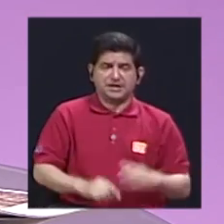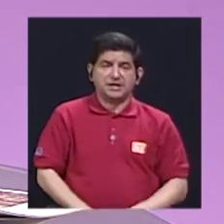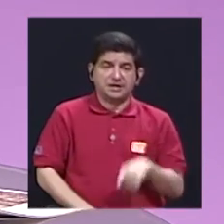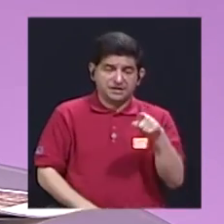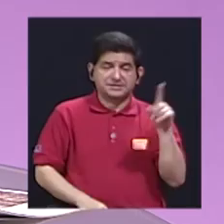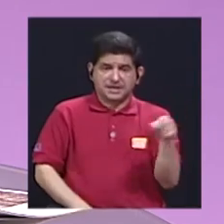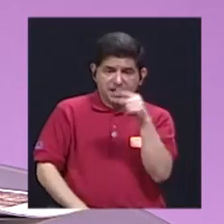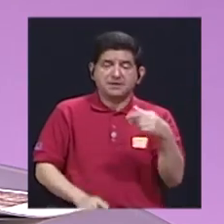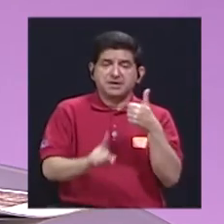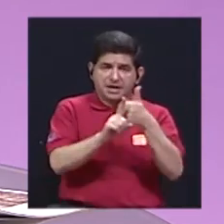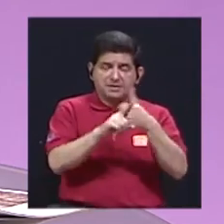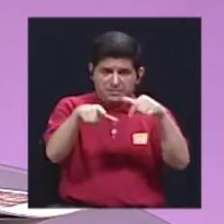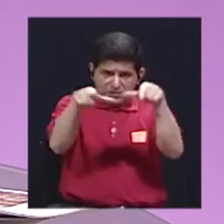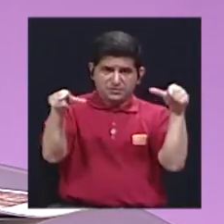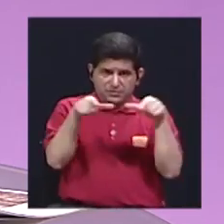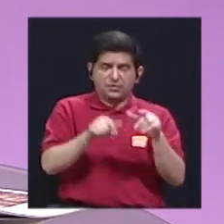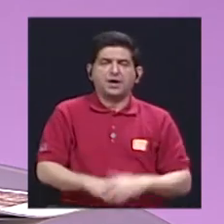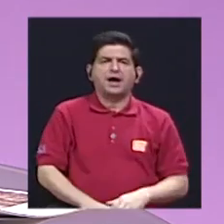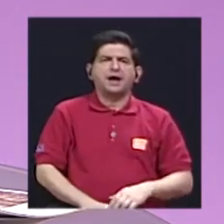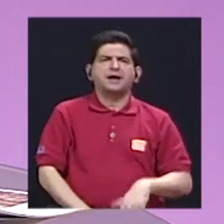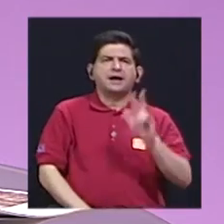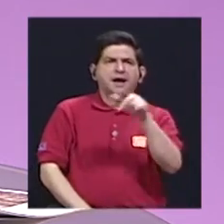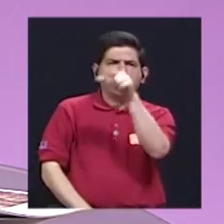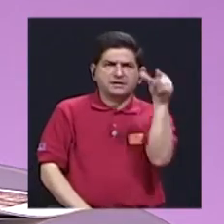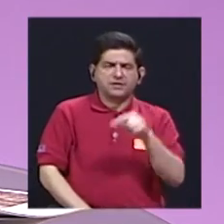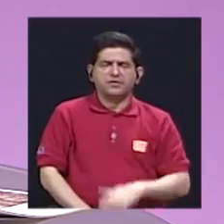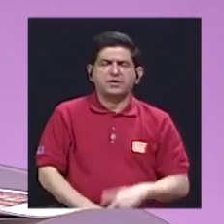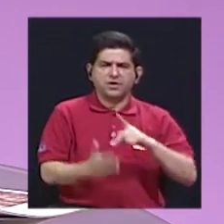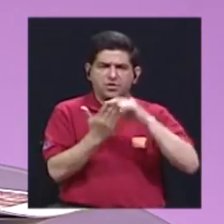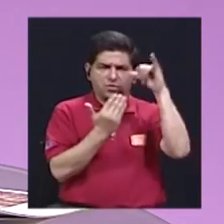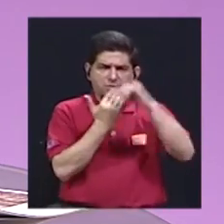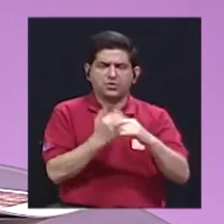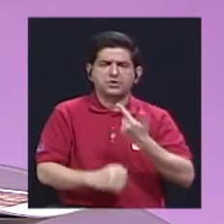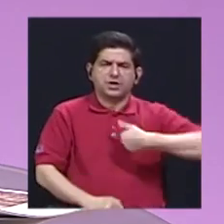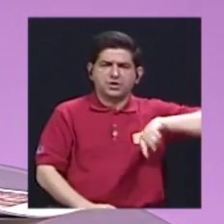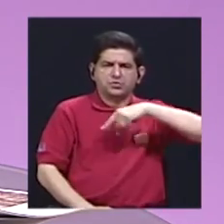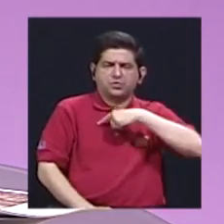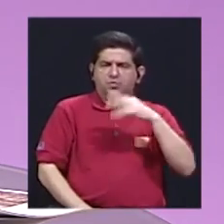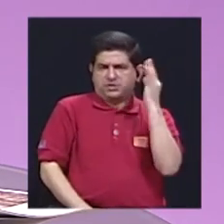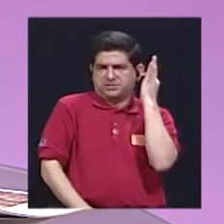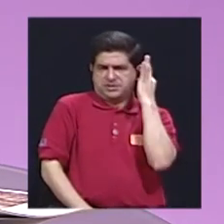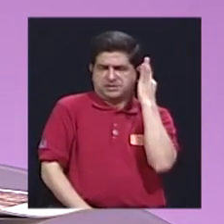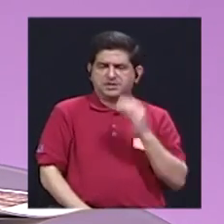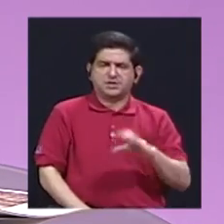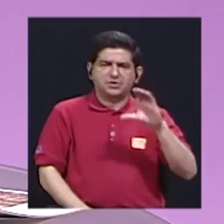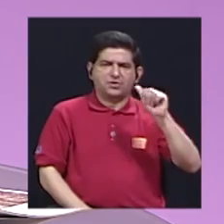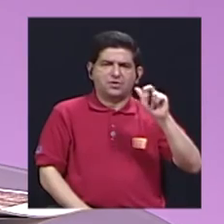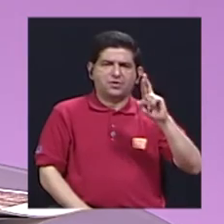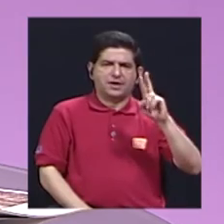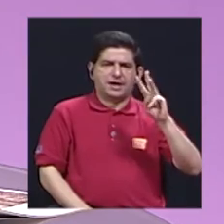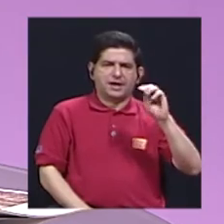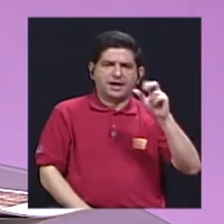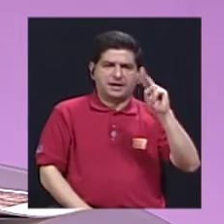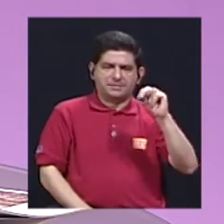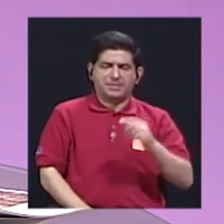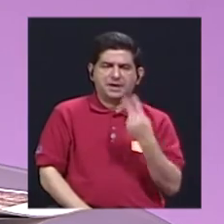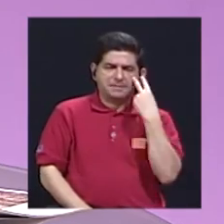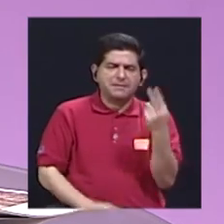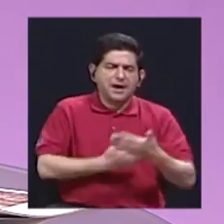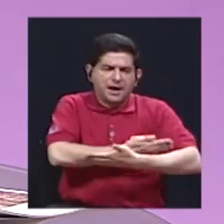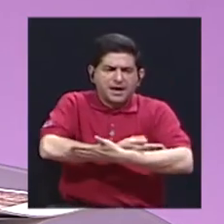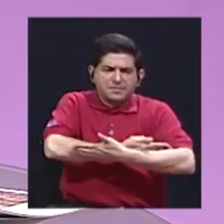y luego entre ríos un proyecto que se llama nuestra señora del carmen vimos niños bebés y hoy